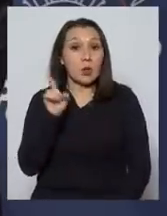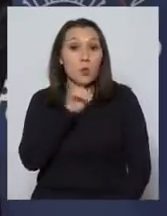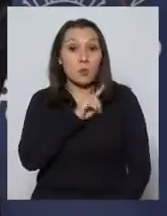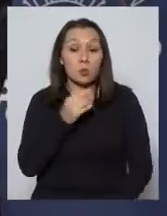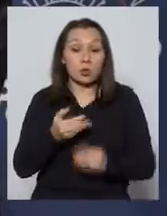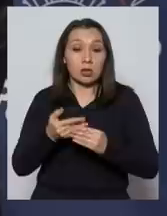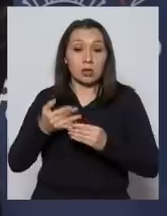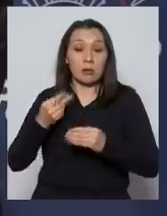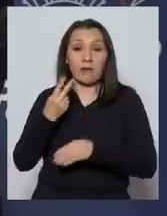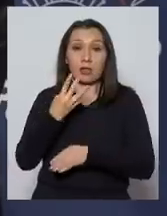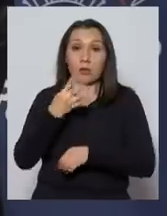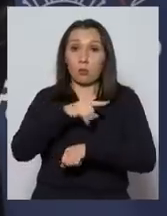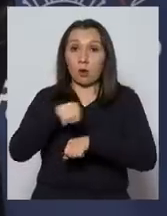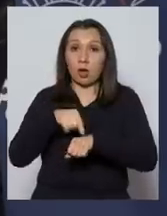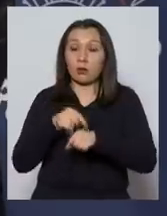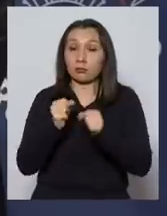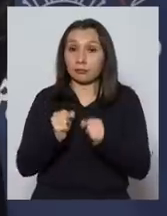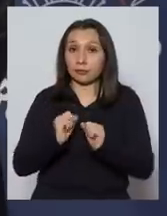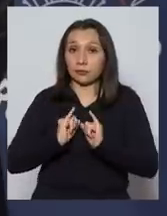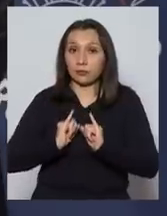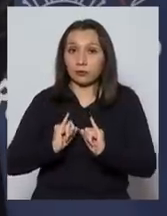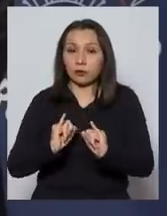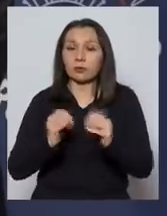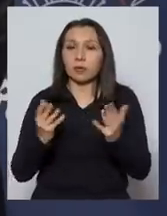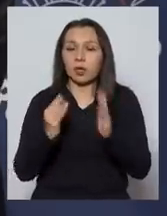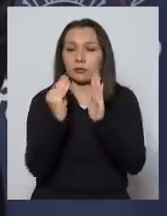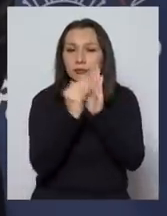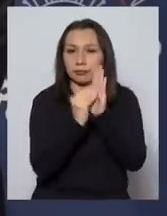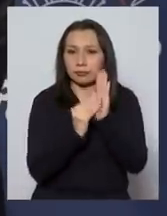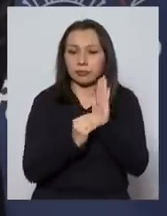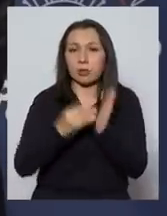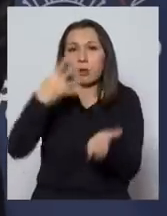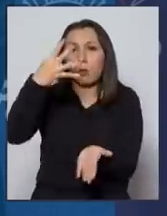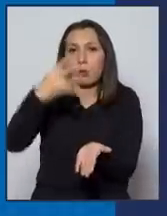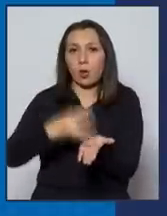últimas 24 horas, podemos informar que se han registrado